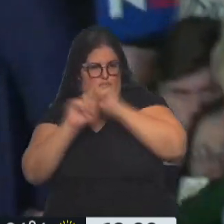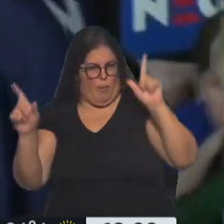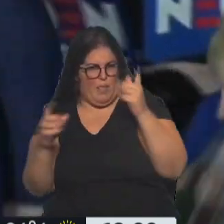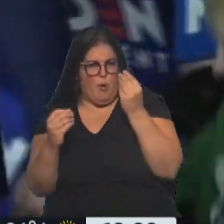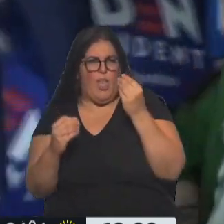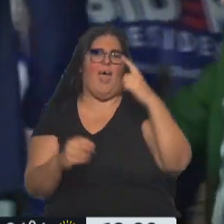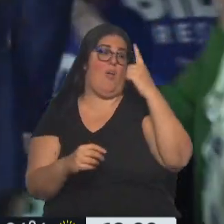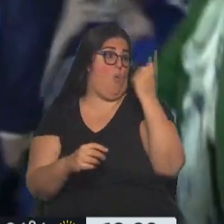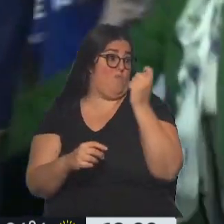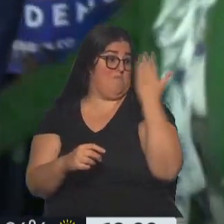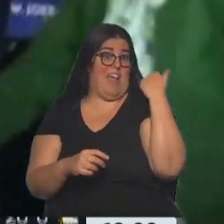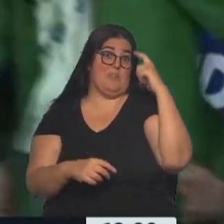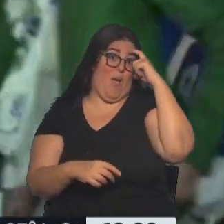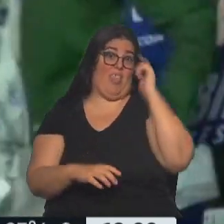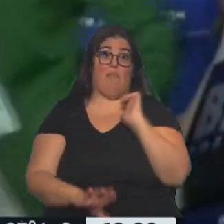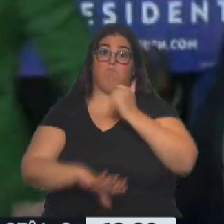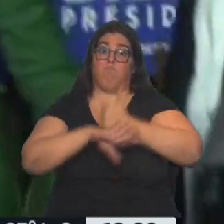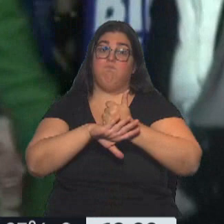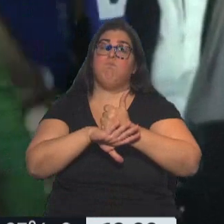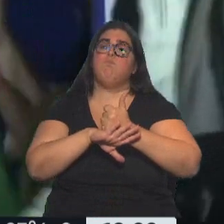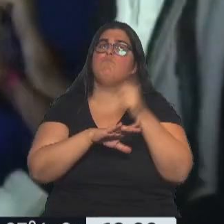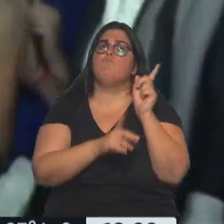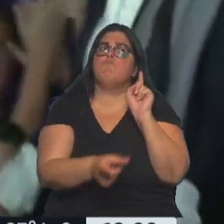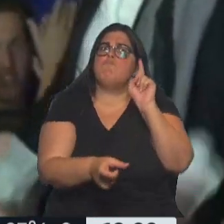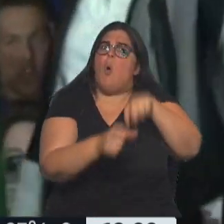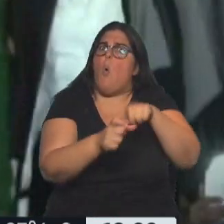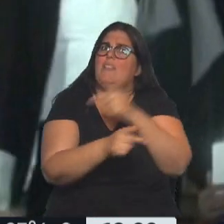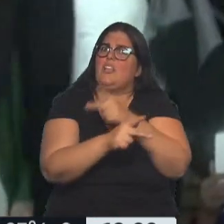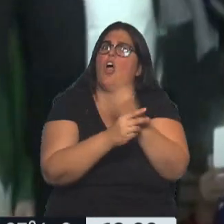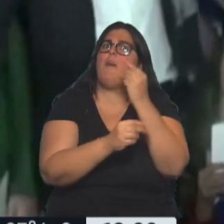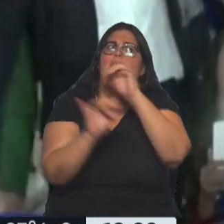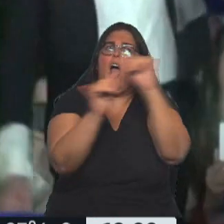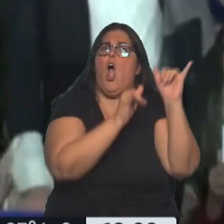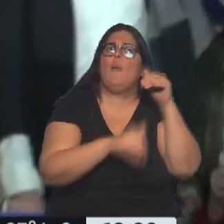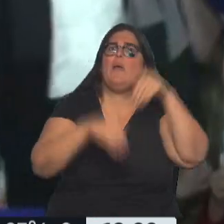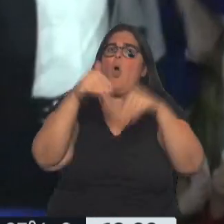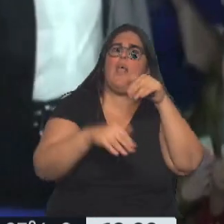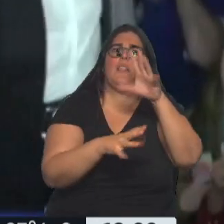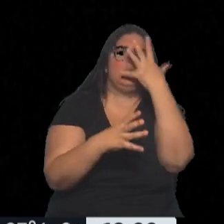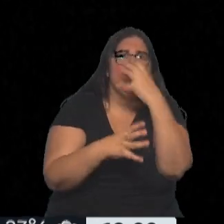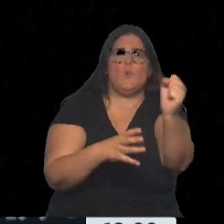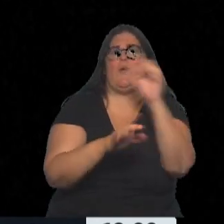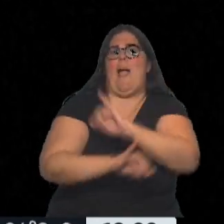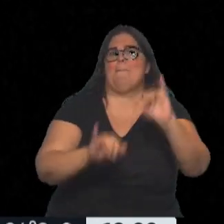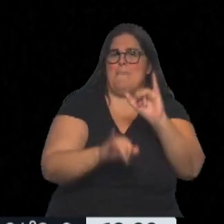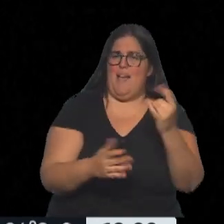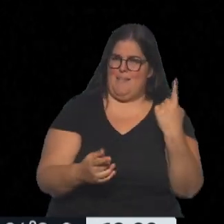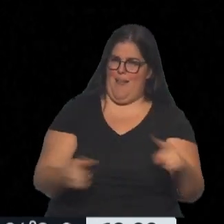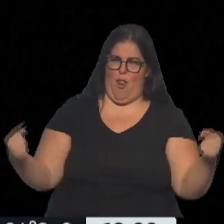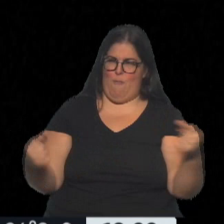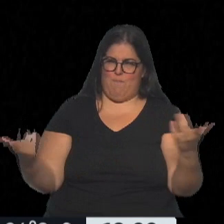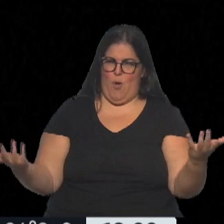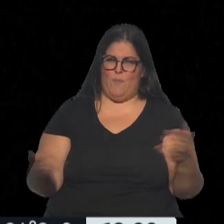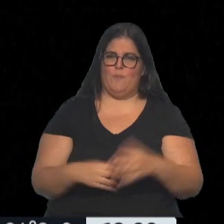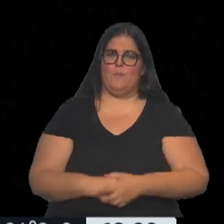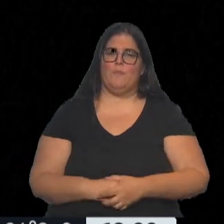Biden, en una postura ambigua, se unió a la red social para atraer a los jóvenes votantes como parte de su campaña. Game or halftime